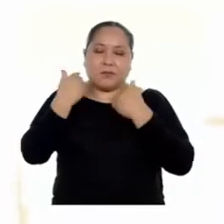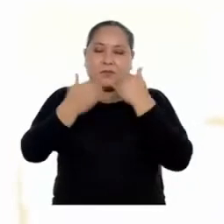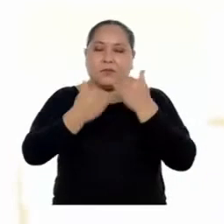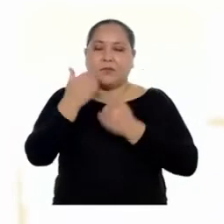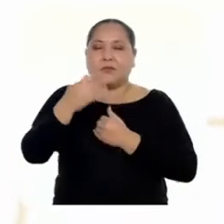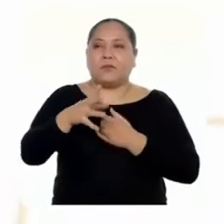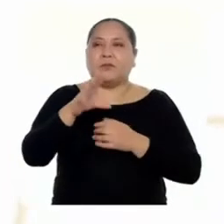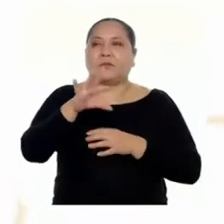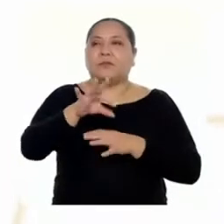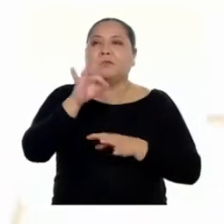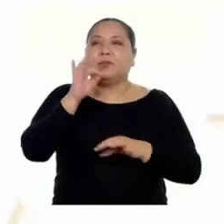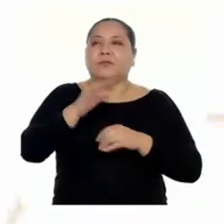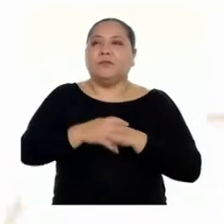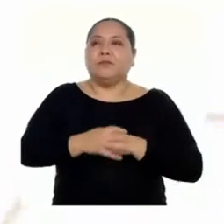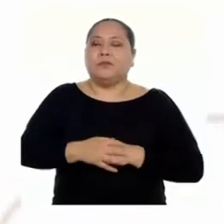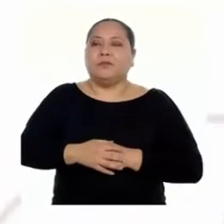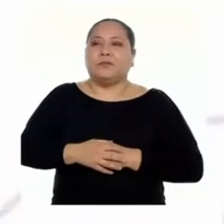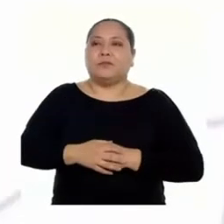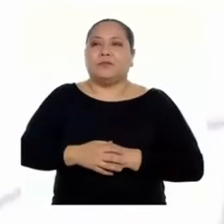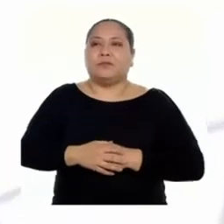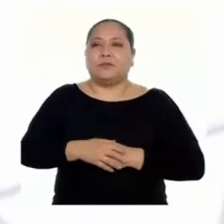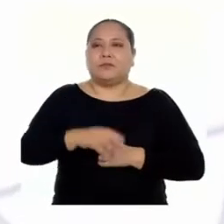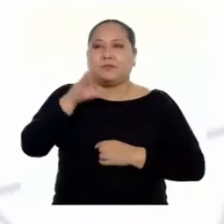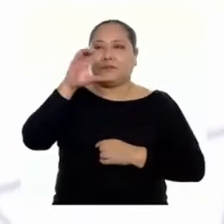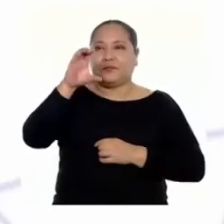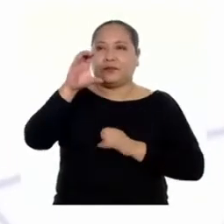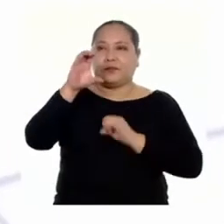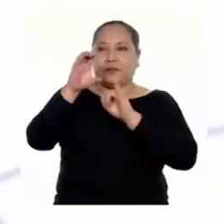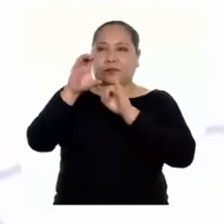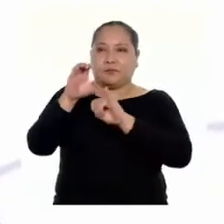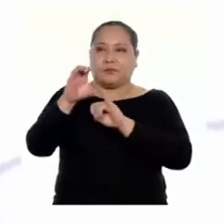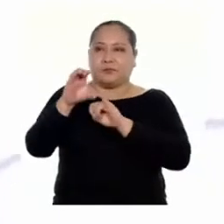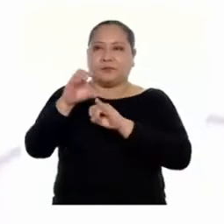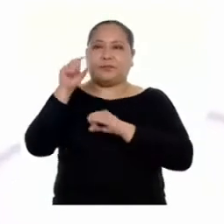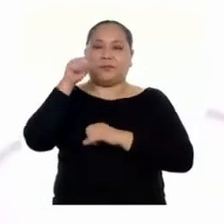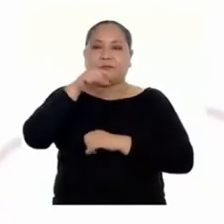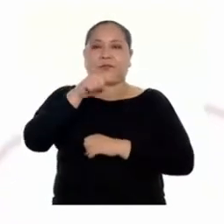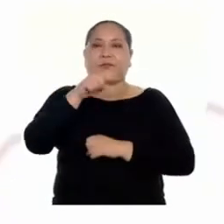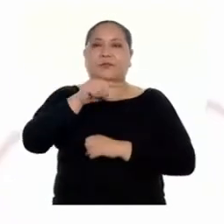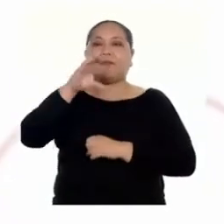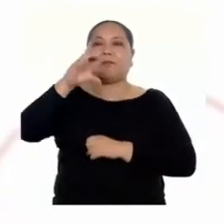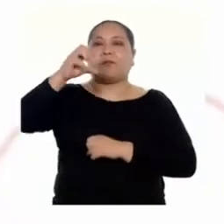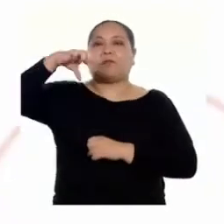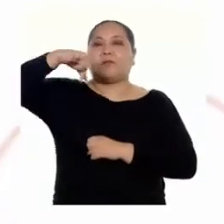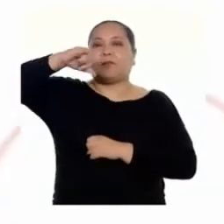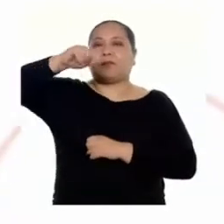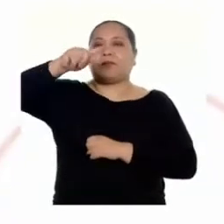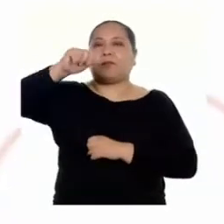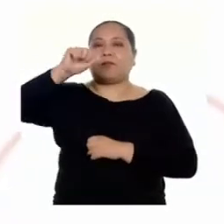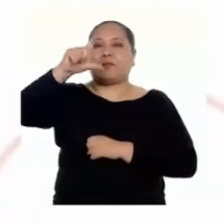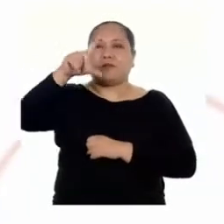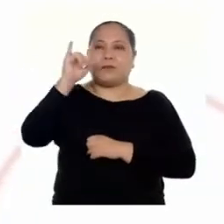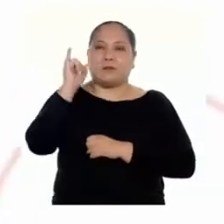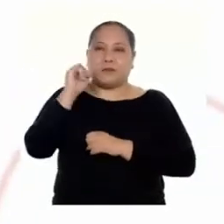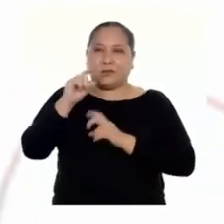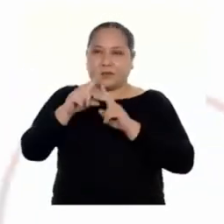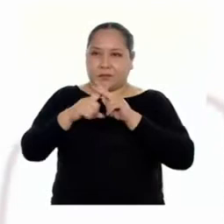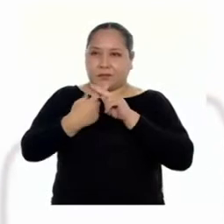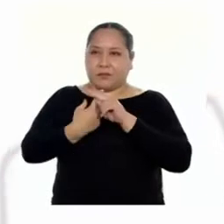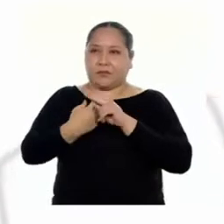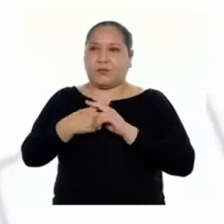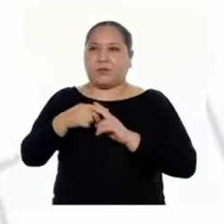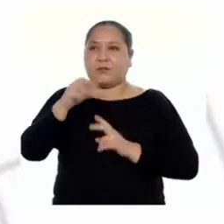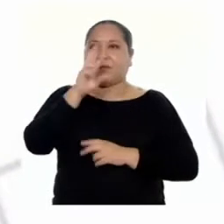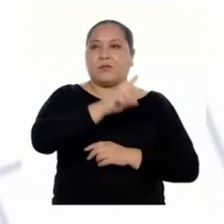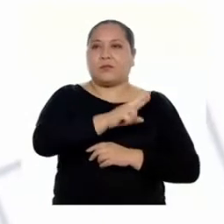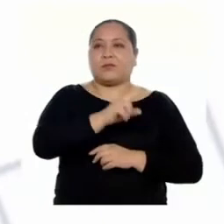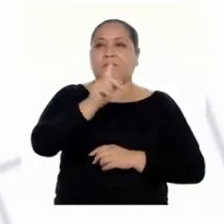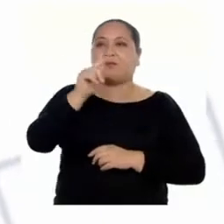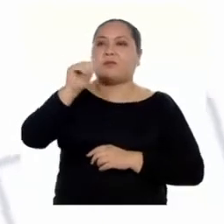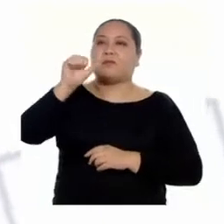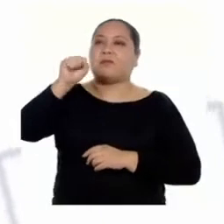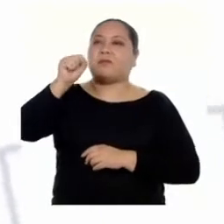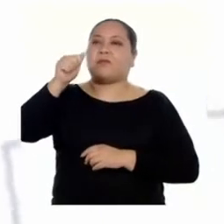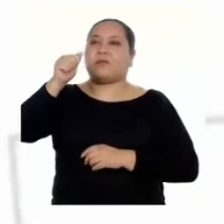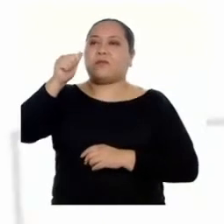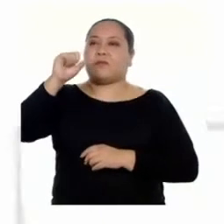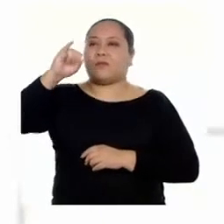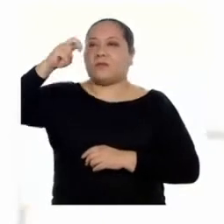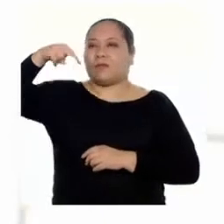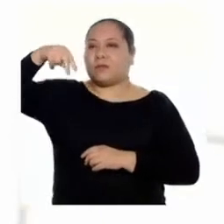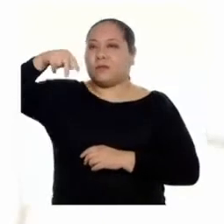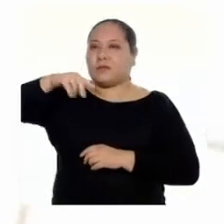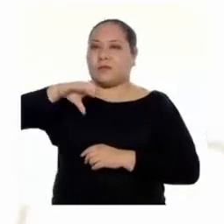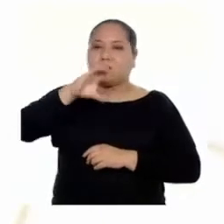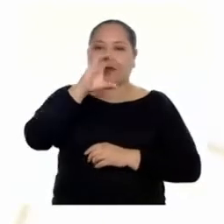siguientes elementos. C sub I es el capital inicial. R es la tasa de interés. C